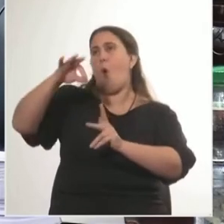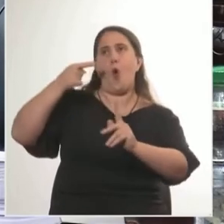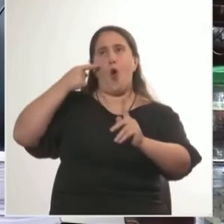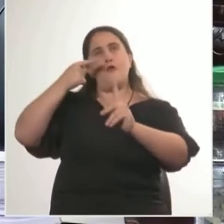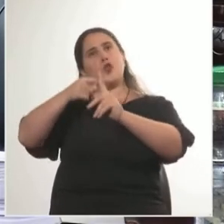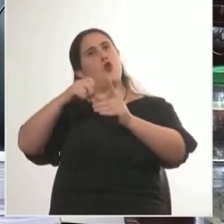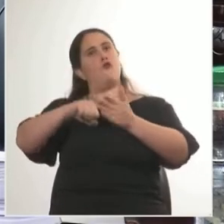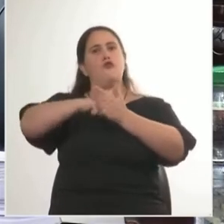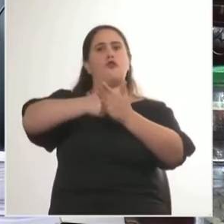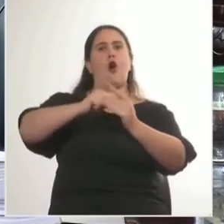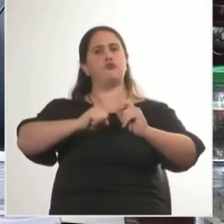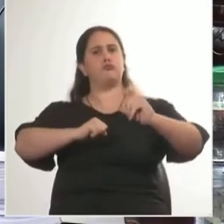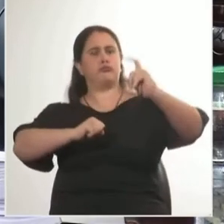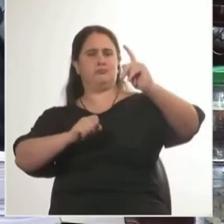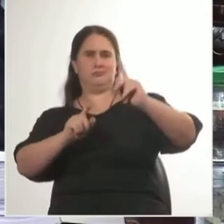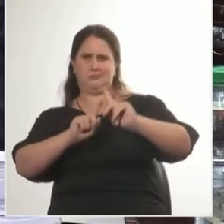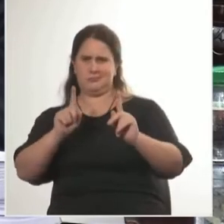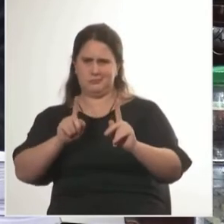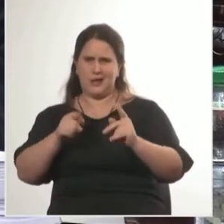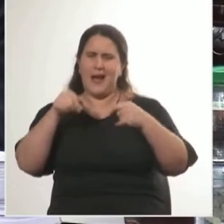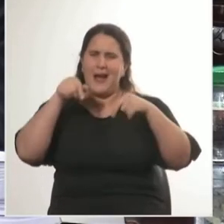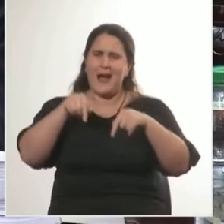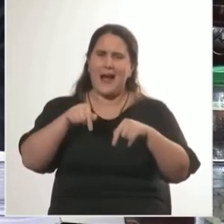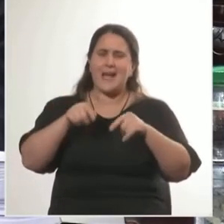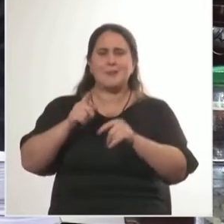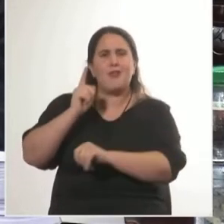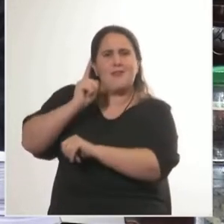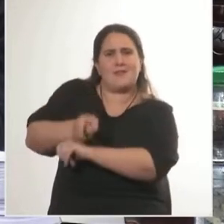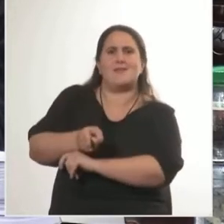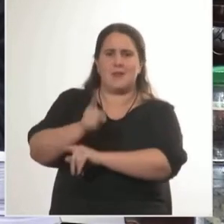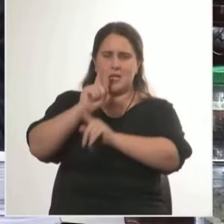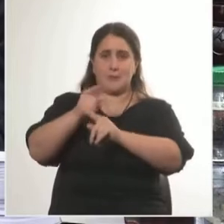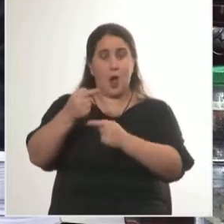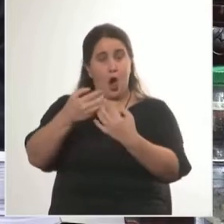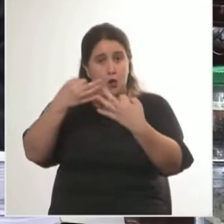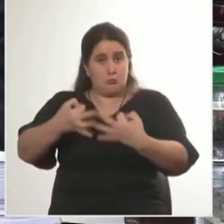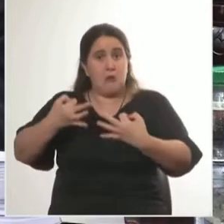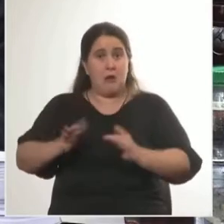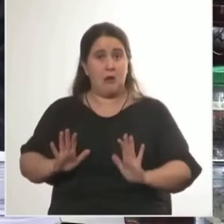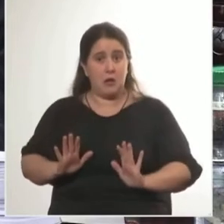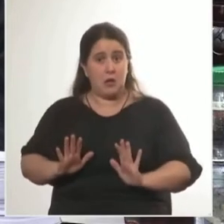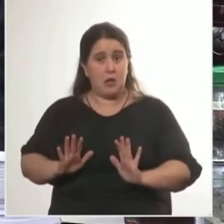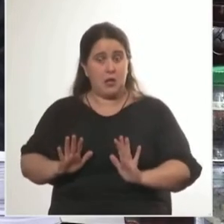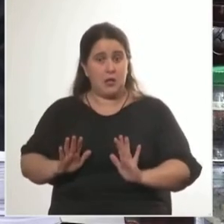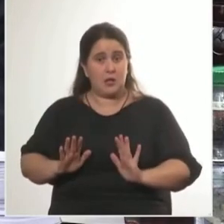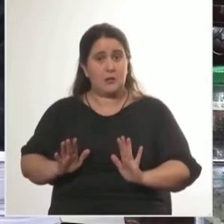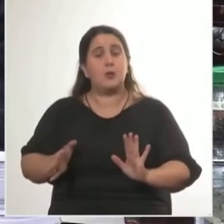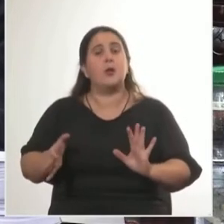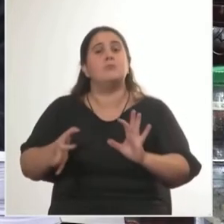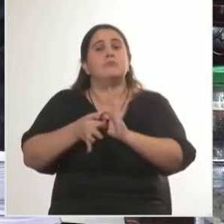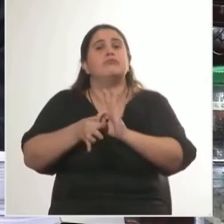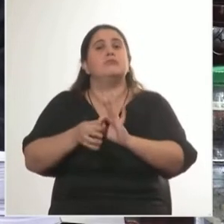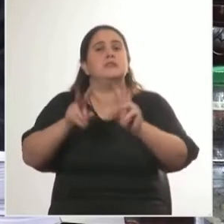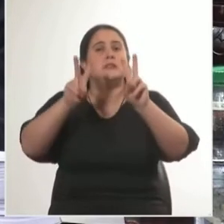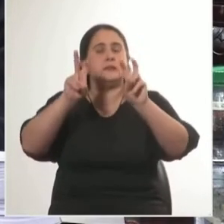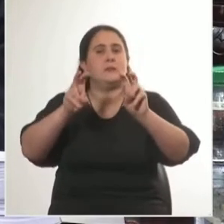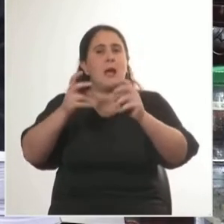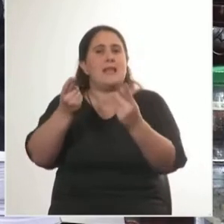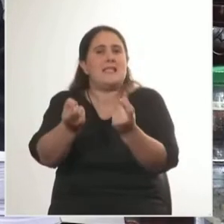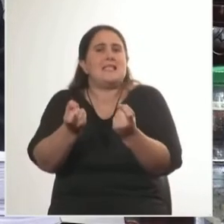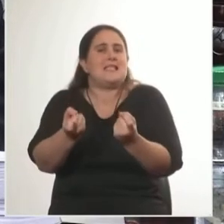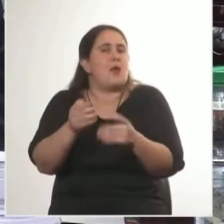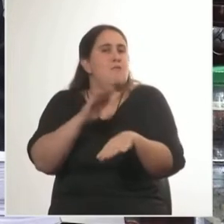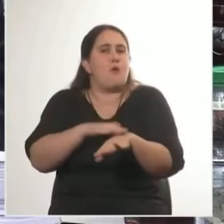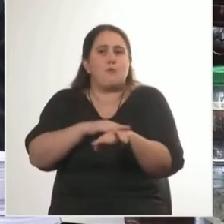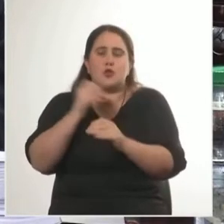del Banco Central es la inflación, porque ahí se tomaron decisiones correctamente asociadas a la necesidad de